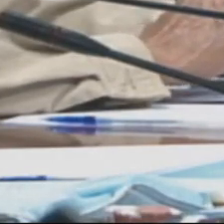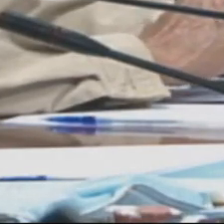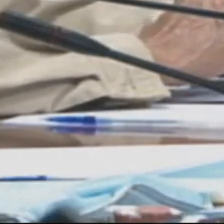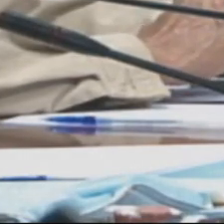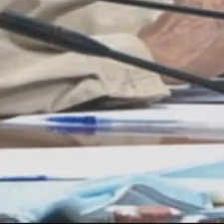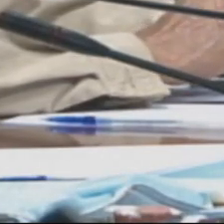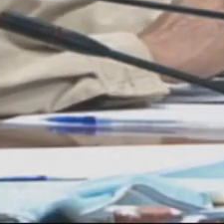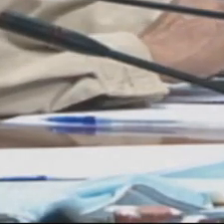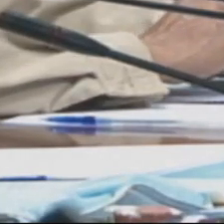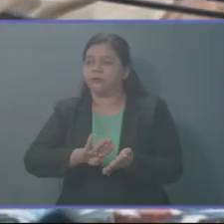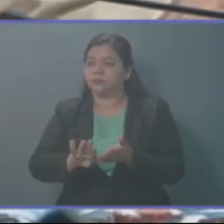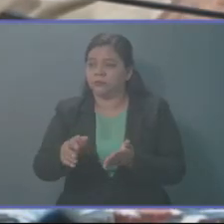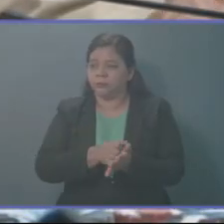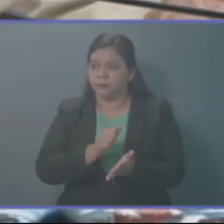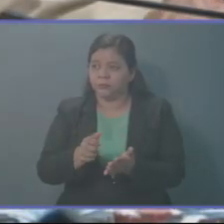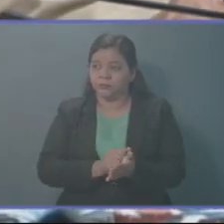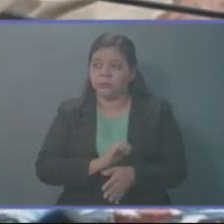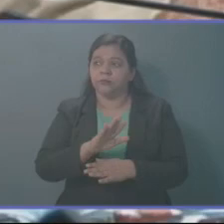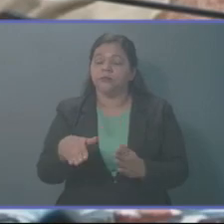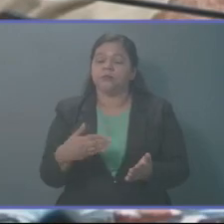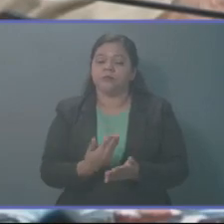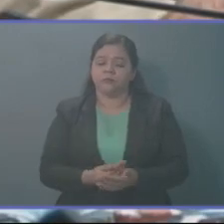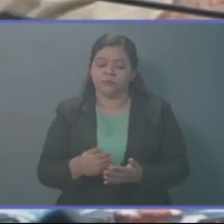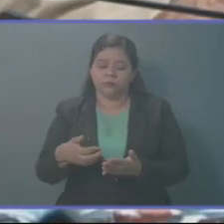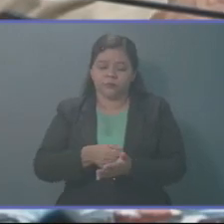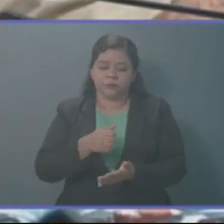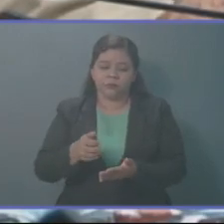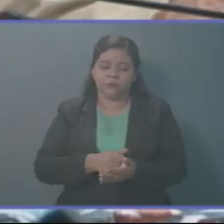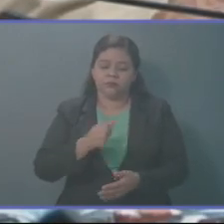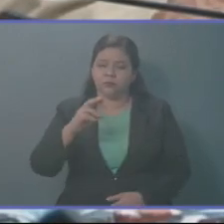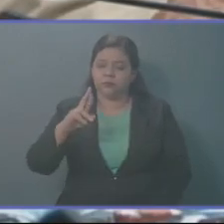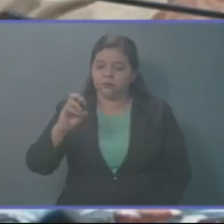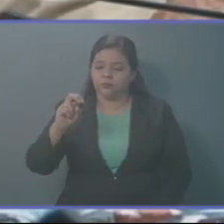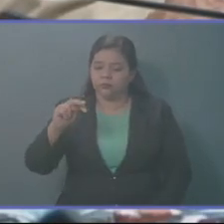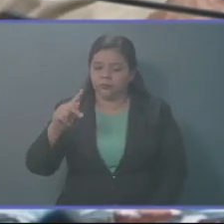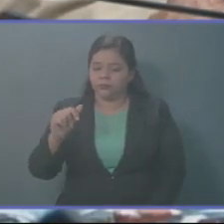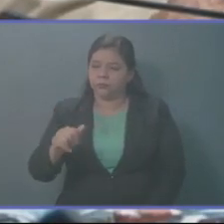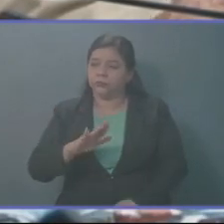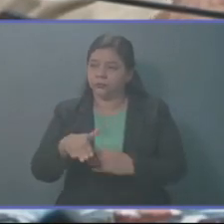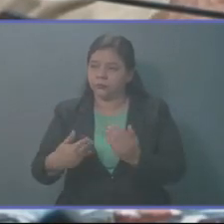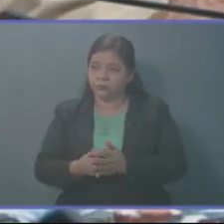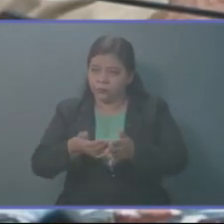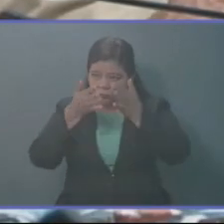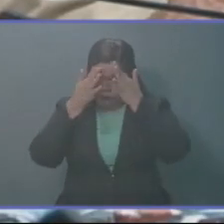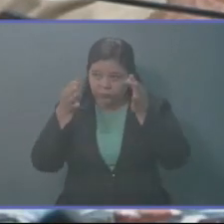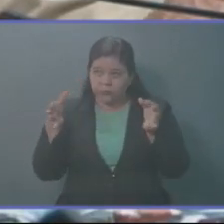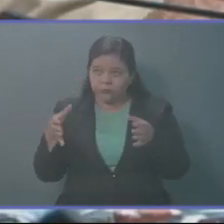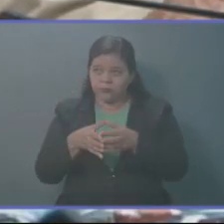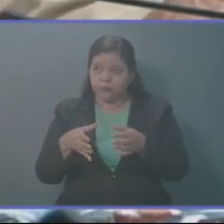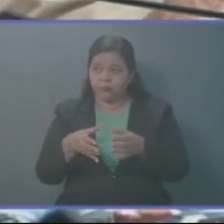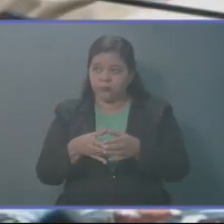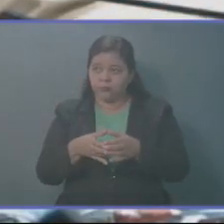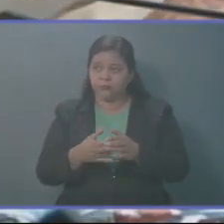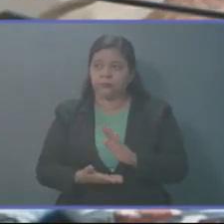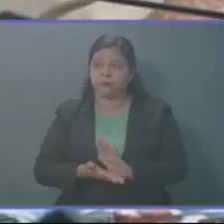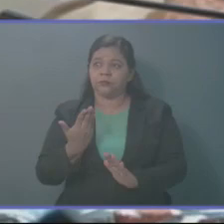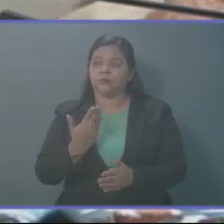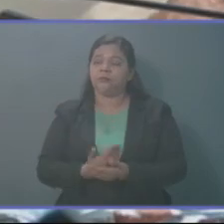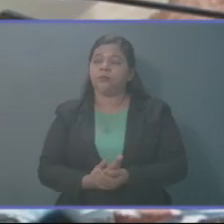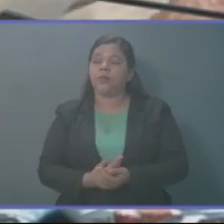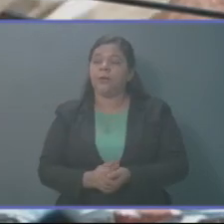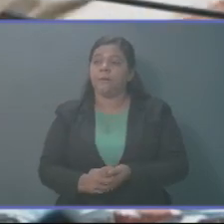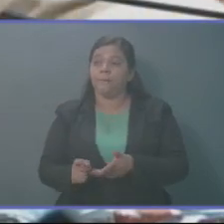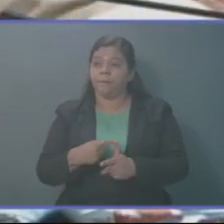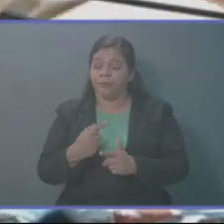postergándolo, el anticipo a cuenta del impuesto sobre la renta y el dictamen. El